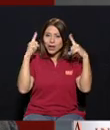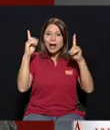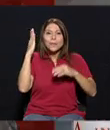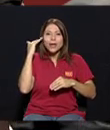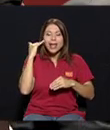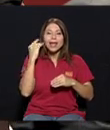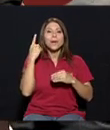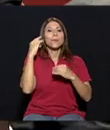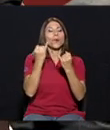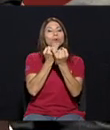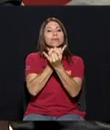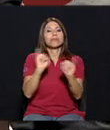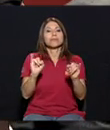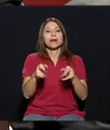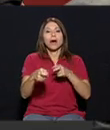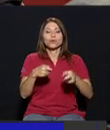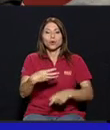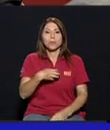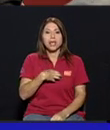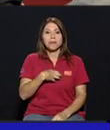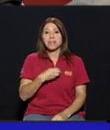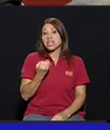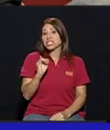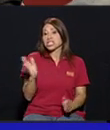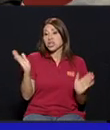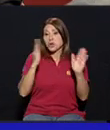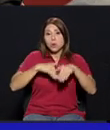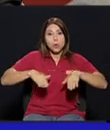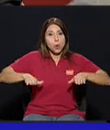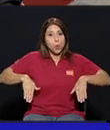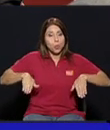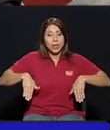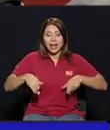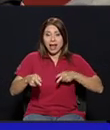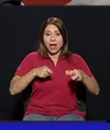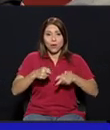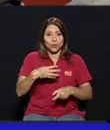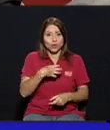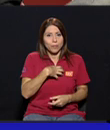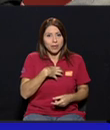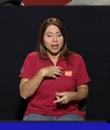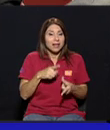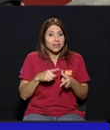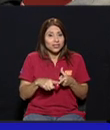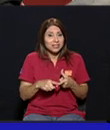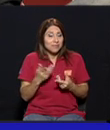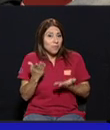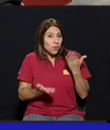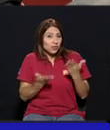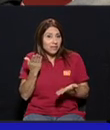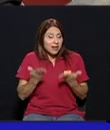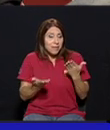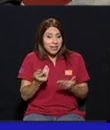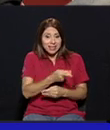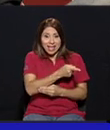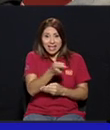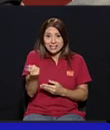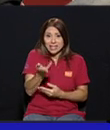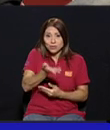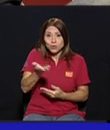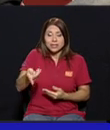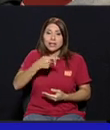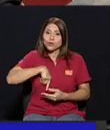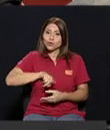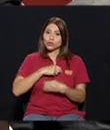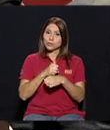autonomía. Si no tuviéramos autonomía, como decía hace un instante, posiblemente muchos de estos aportes